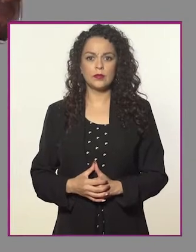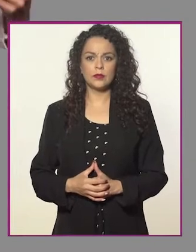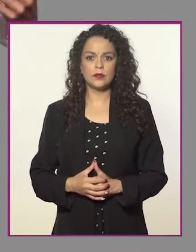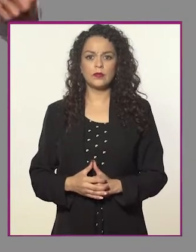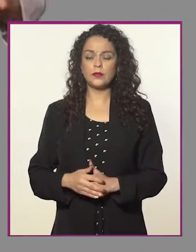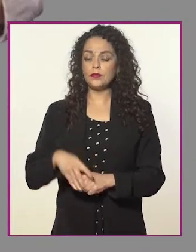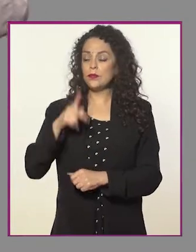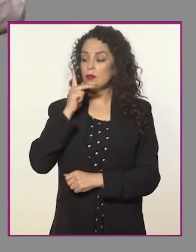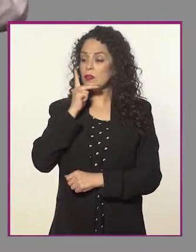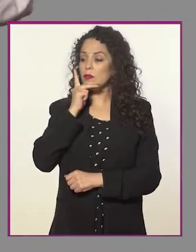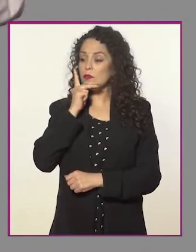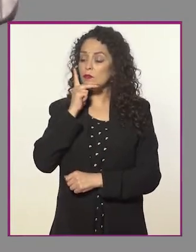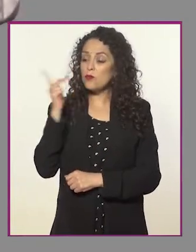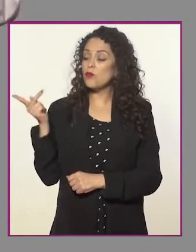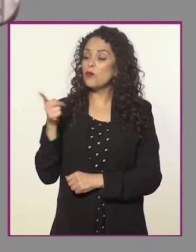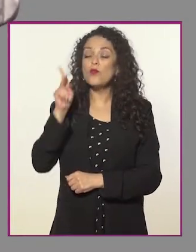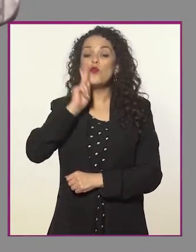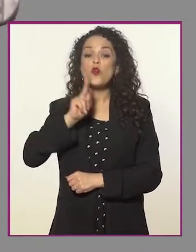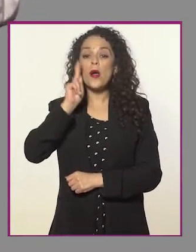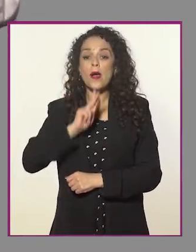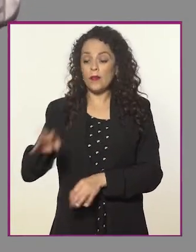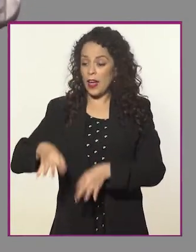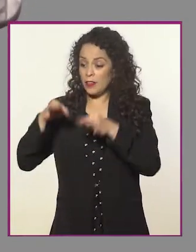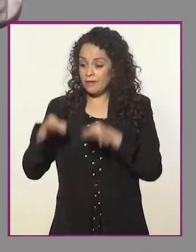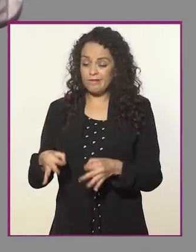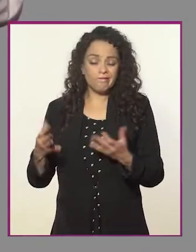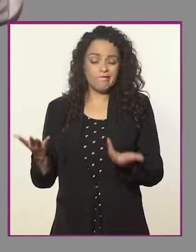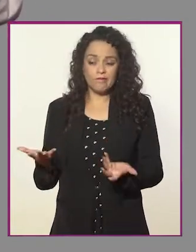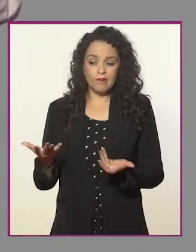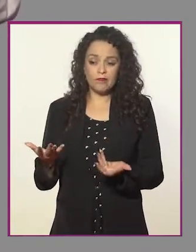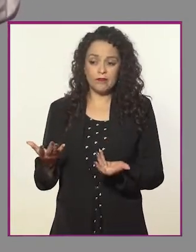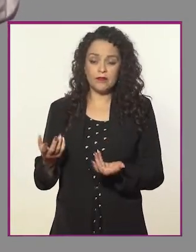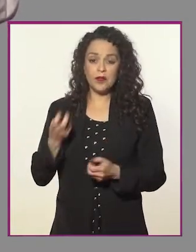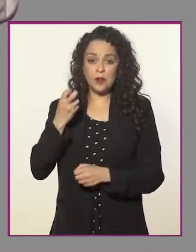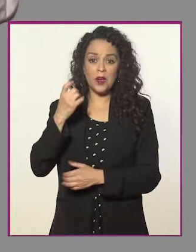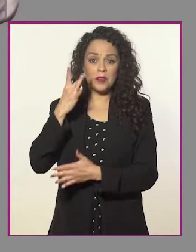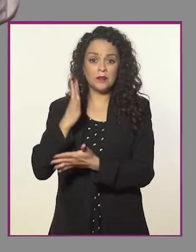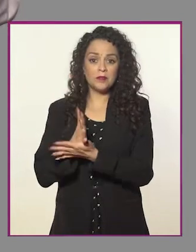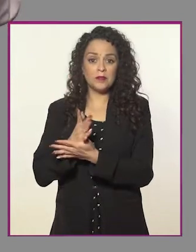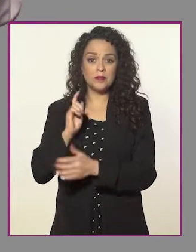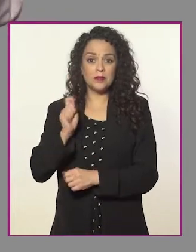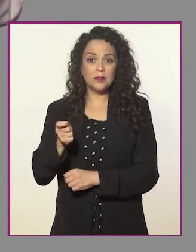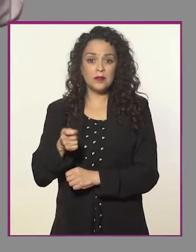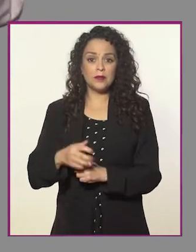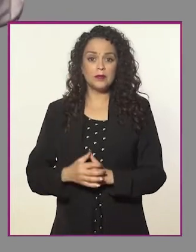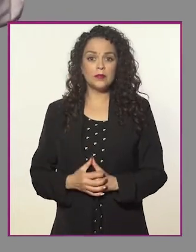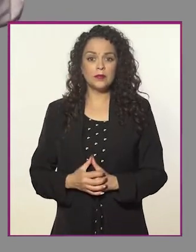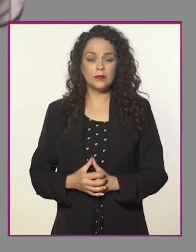Las pruebas no son concluyentes, así que no hay más que...